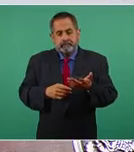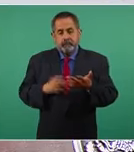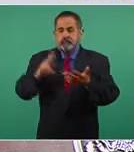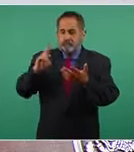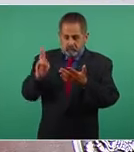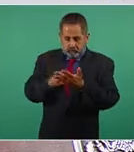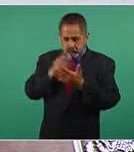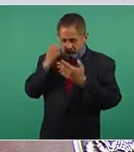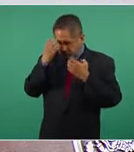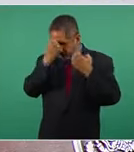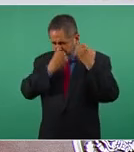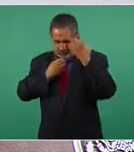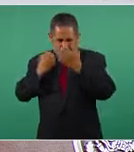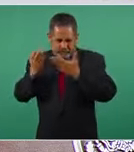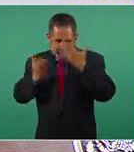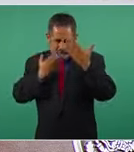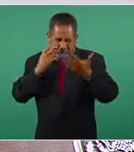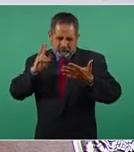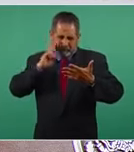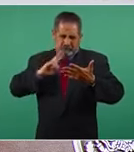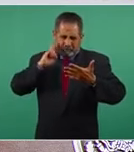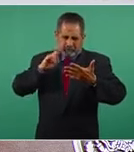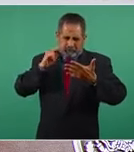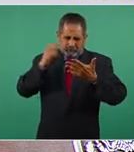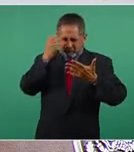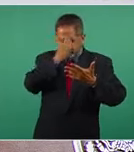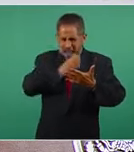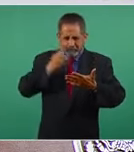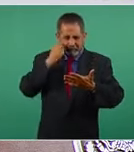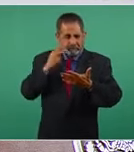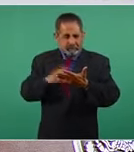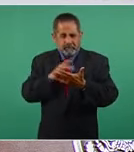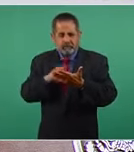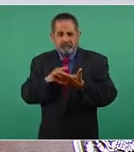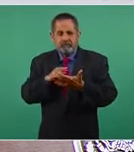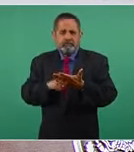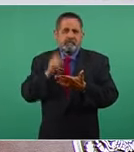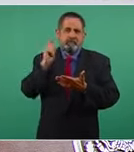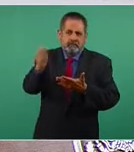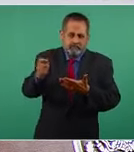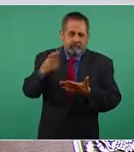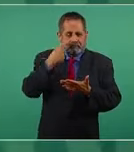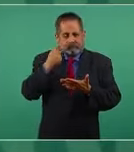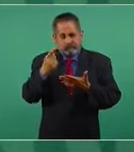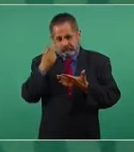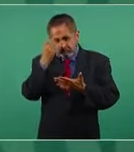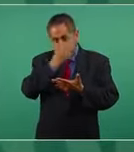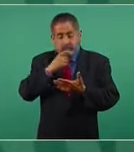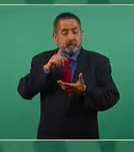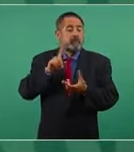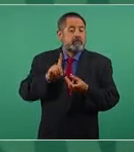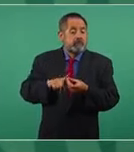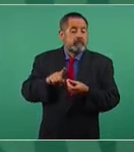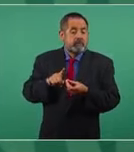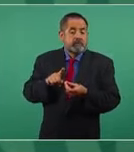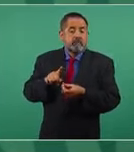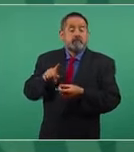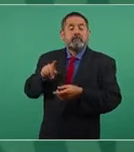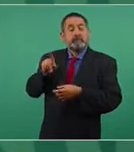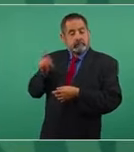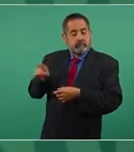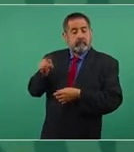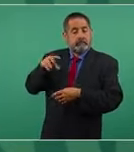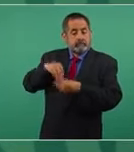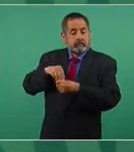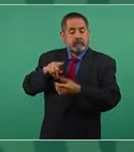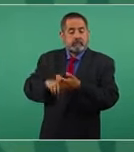reestudiando o se está analizando de nuevo el caso en la